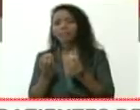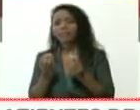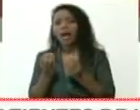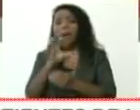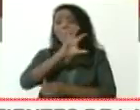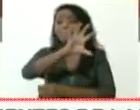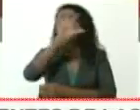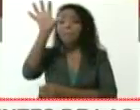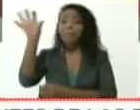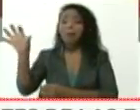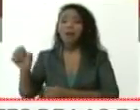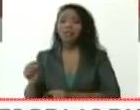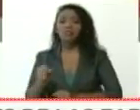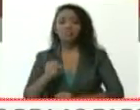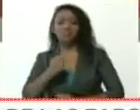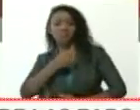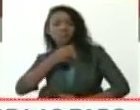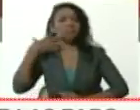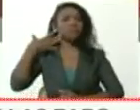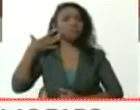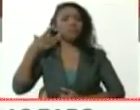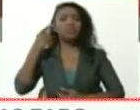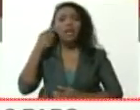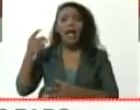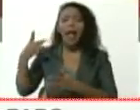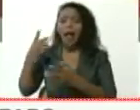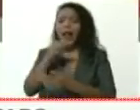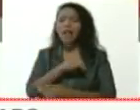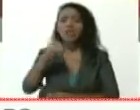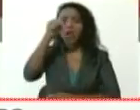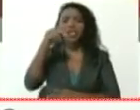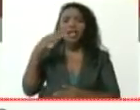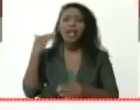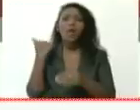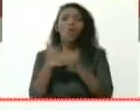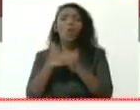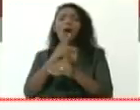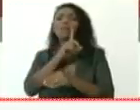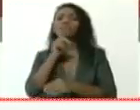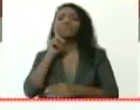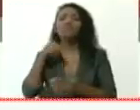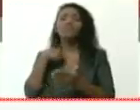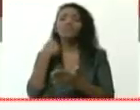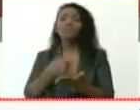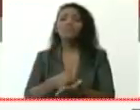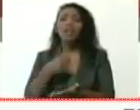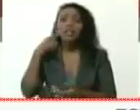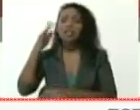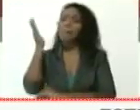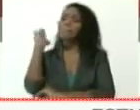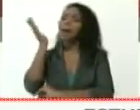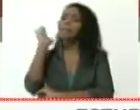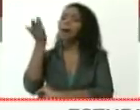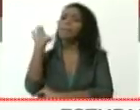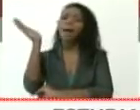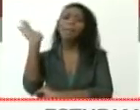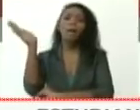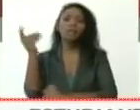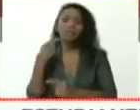con arrogancia del norte lo llaman sanciones, como si ellos pudieran sancionar a alguien, castigar a